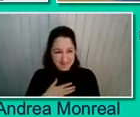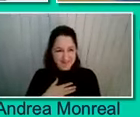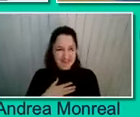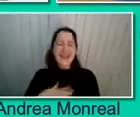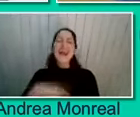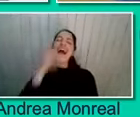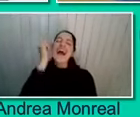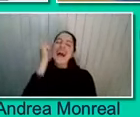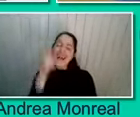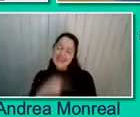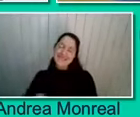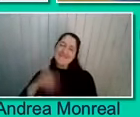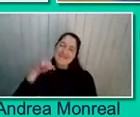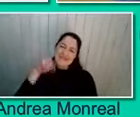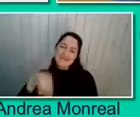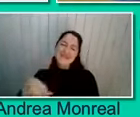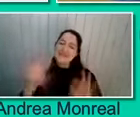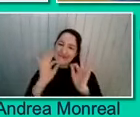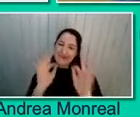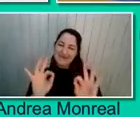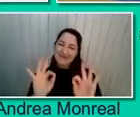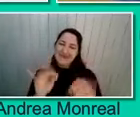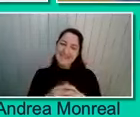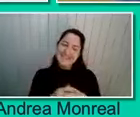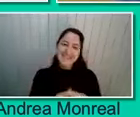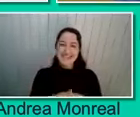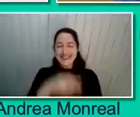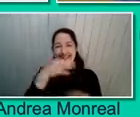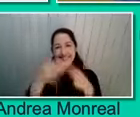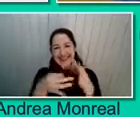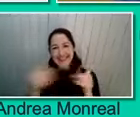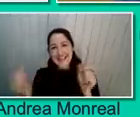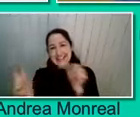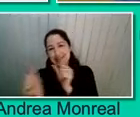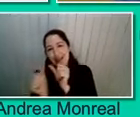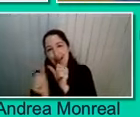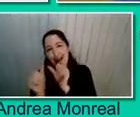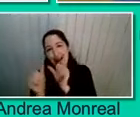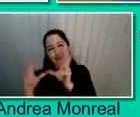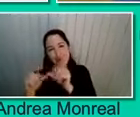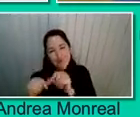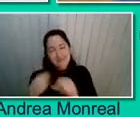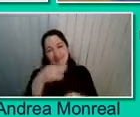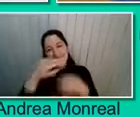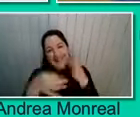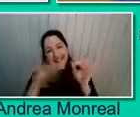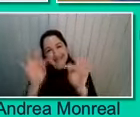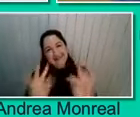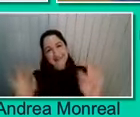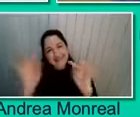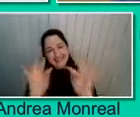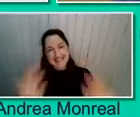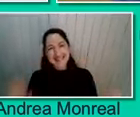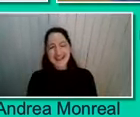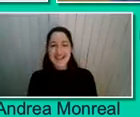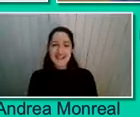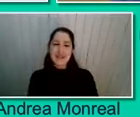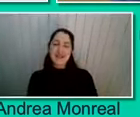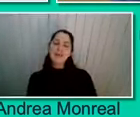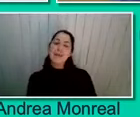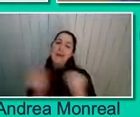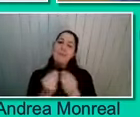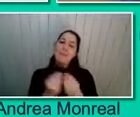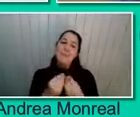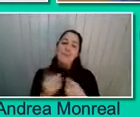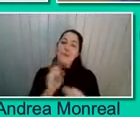Súper, viene de cerca la recomendación. Las felicitaciones. Hay que hacer mucho rato que no la veo. Eso es lo otro, no vive acá, vive